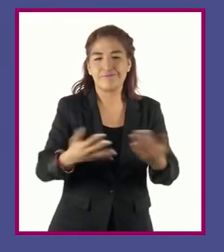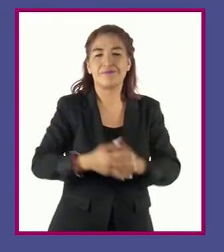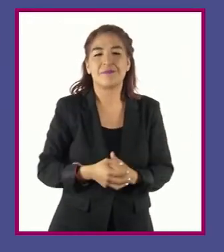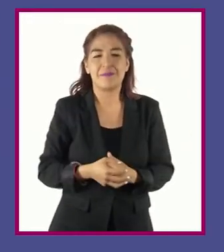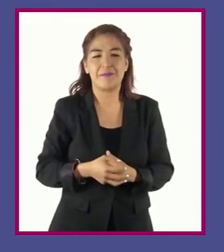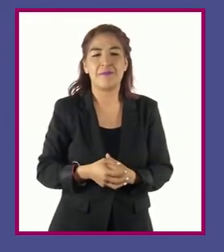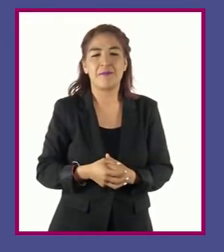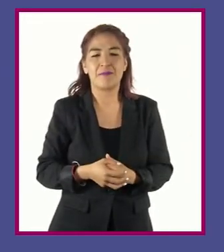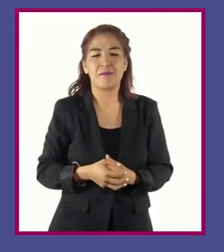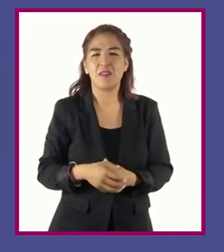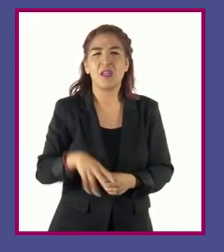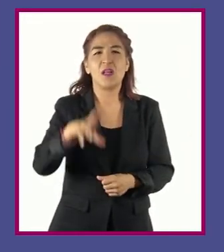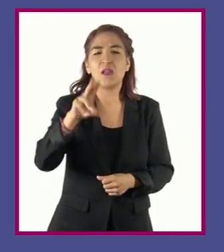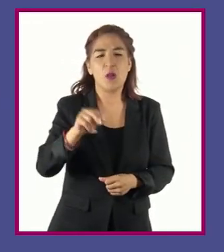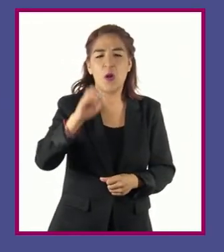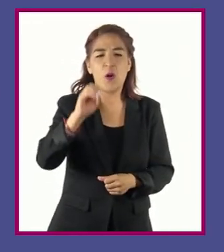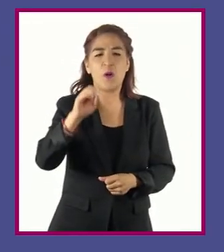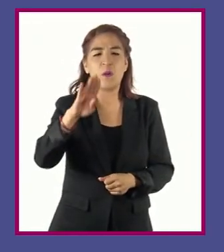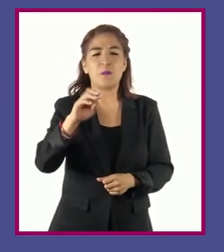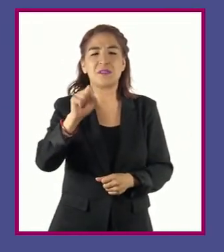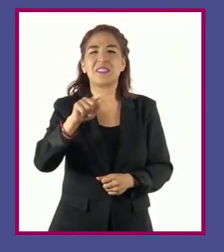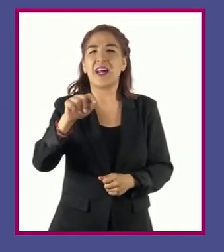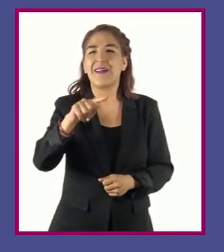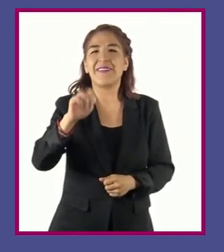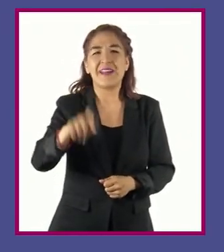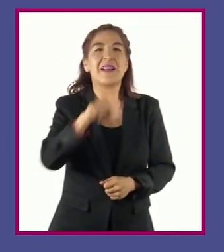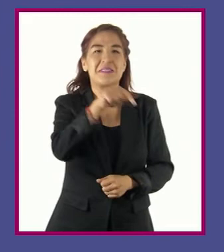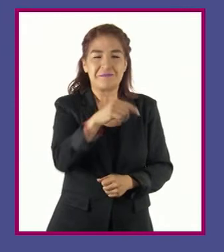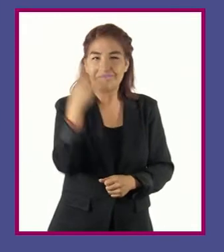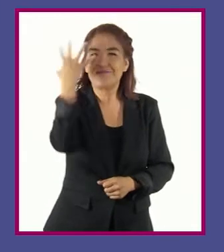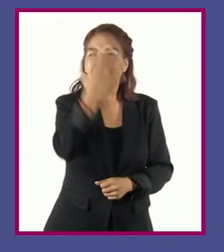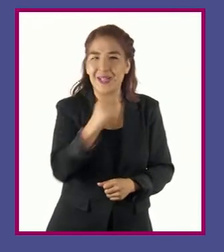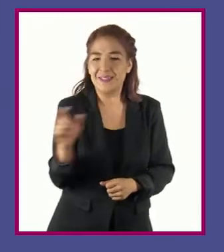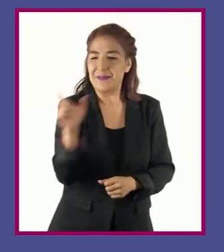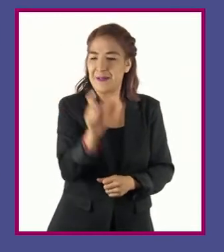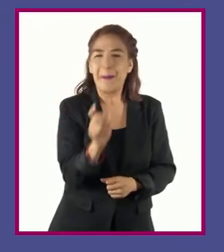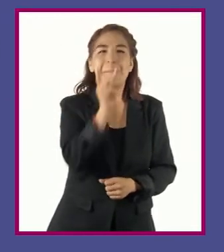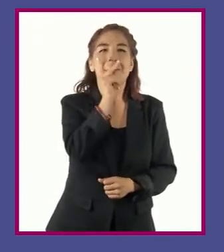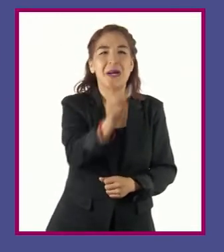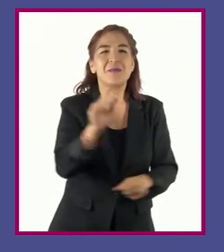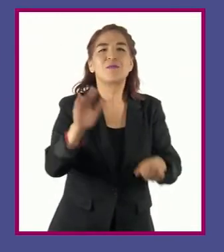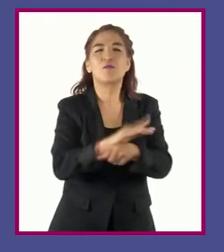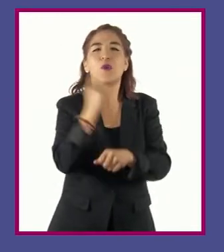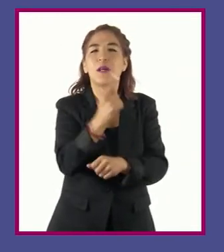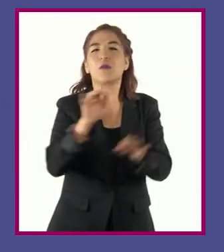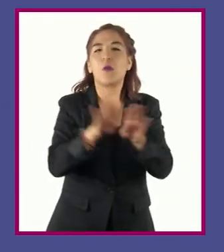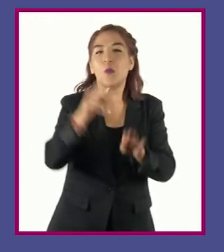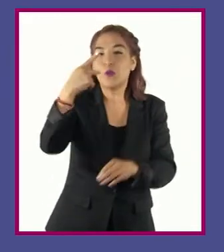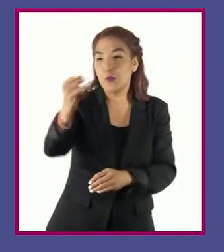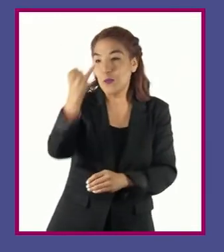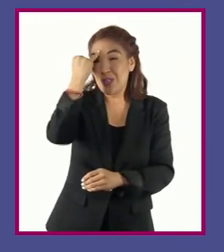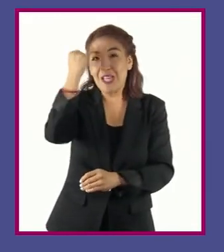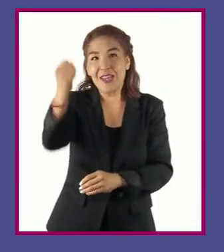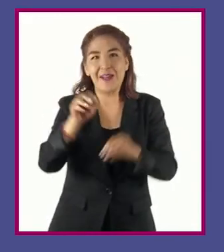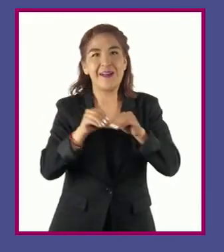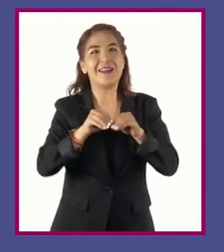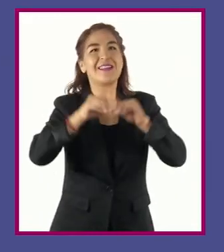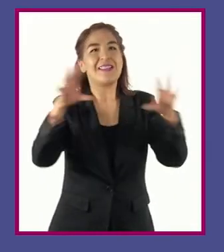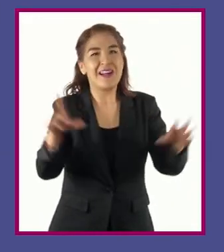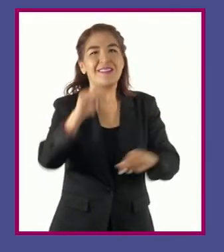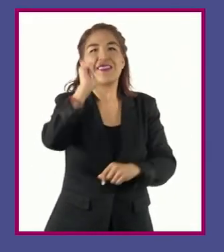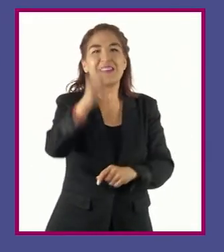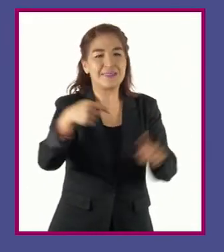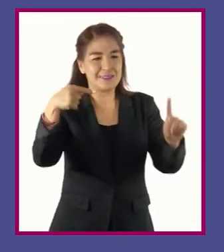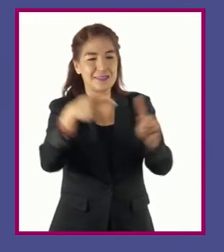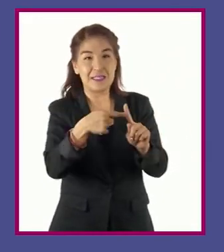no obstante, que es muy bonita. A mí me gusta mucho esa conjunción porque da una idea muy clara de que esto